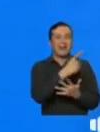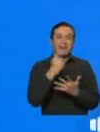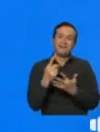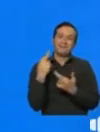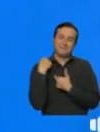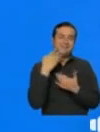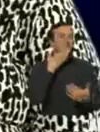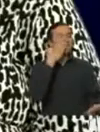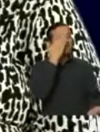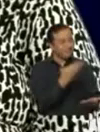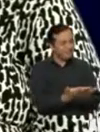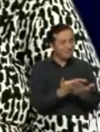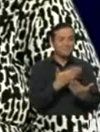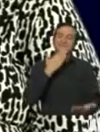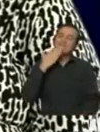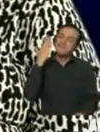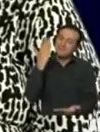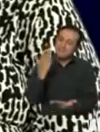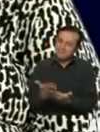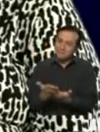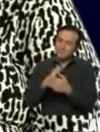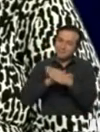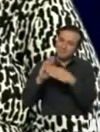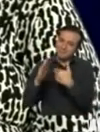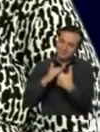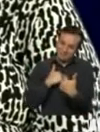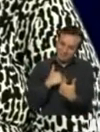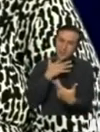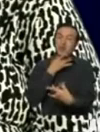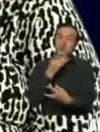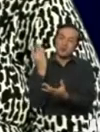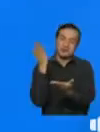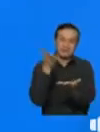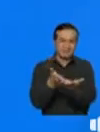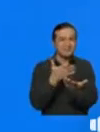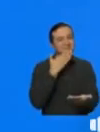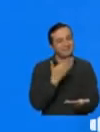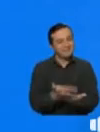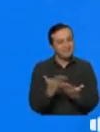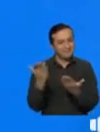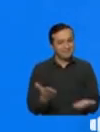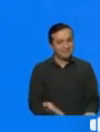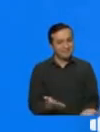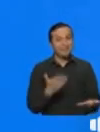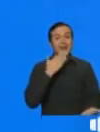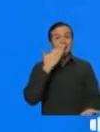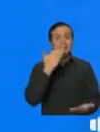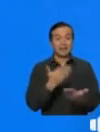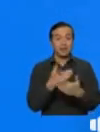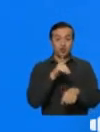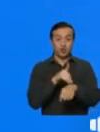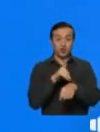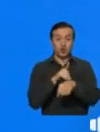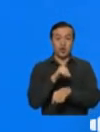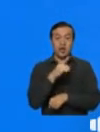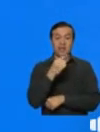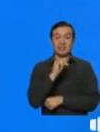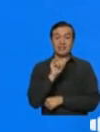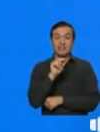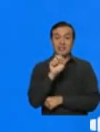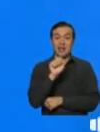por la información. Muchas gracias a usted por la invitación, ha sido un placer. Muy gentil, gracias por su presencia. Agradecemos a la doctora Gina